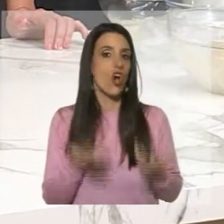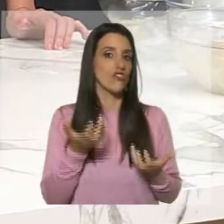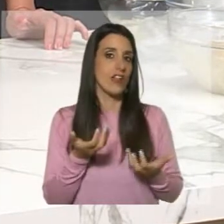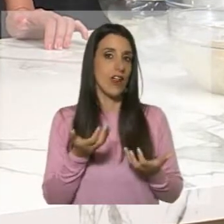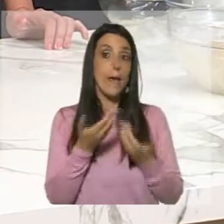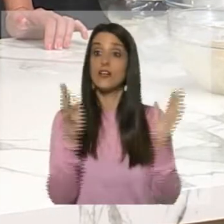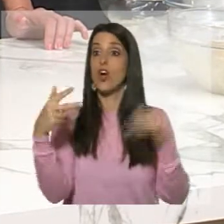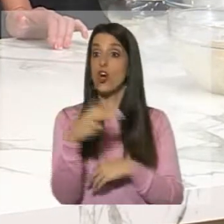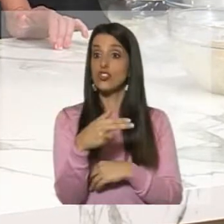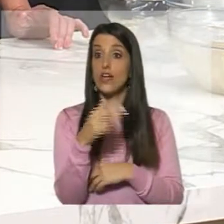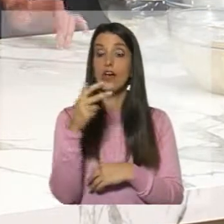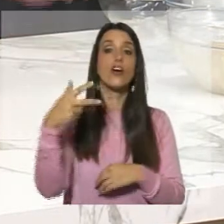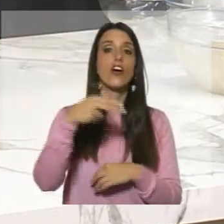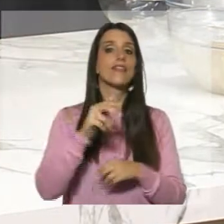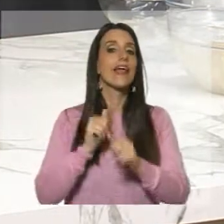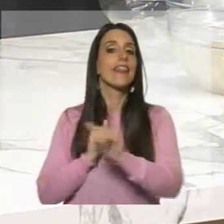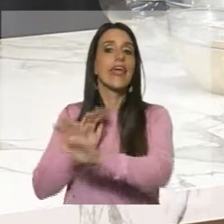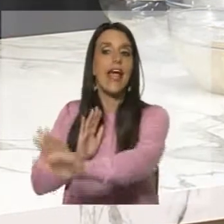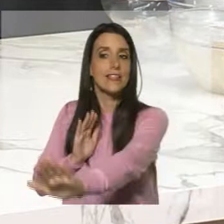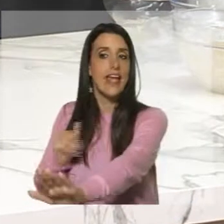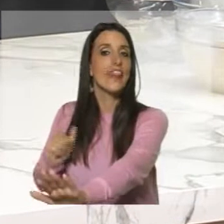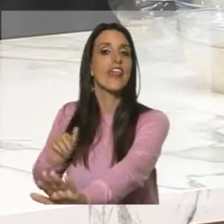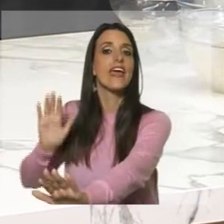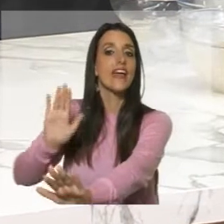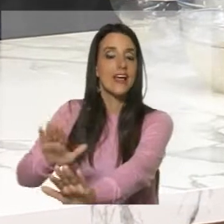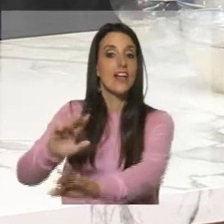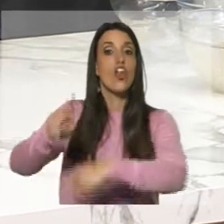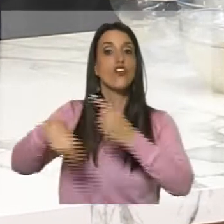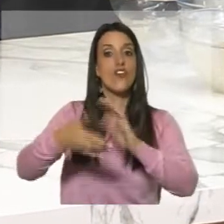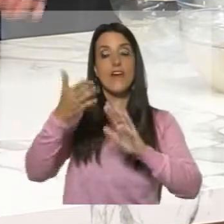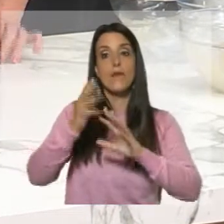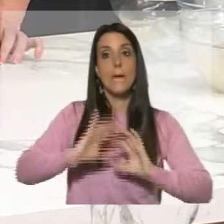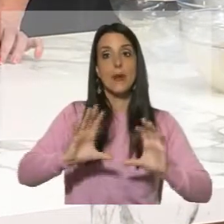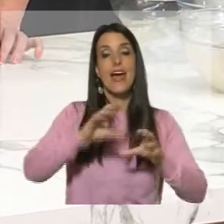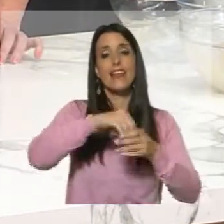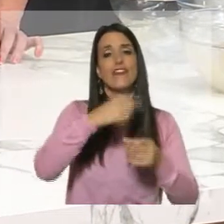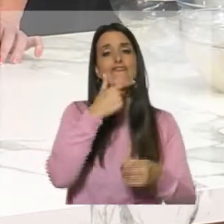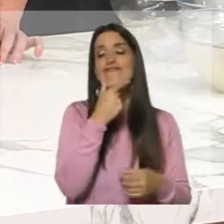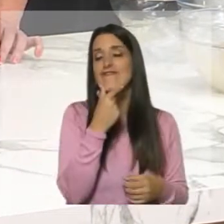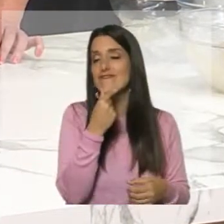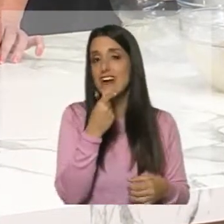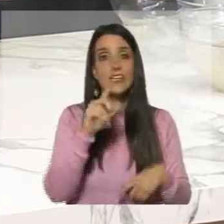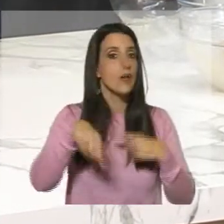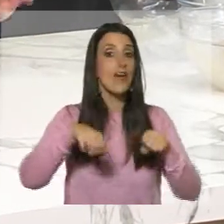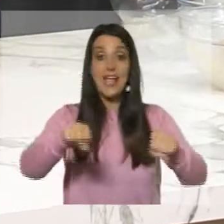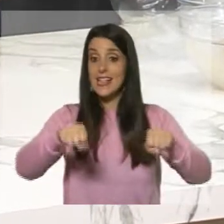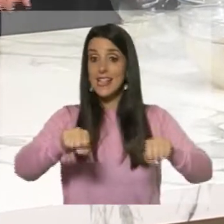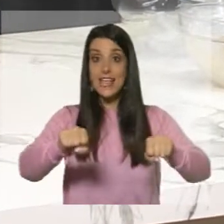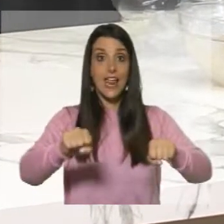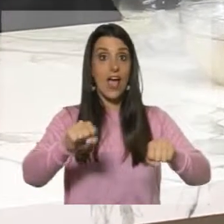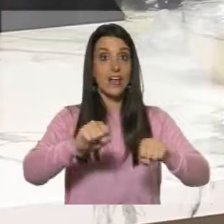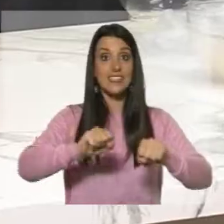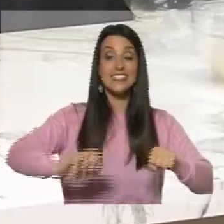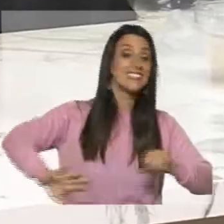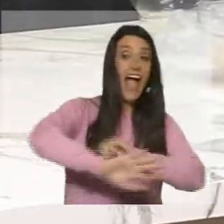bien, ¿nos vamos a una tanda? Ya que descansa ella. La masa descansamos y luego vamos a preparar el relleno que es muy fácil. Muy bien, y después la tiramos. Guarda,